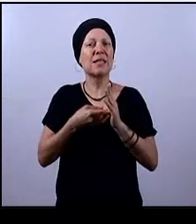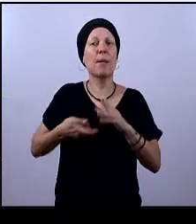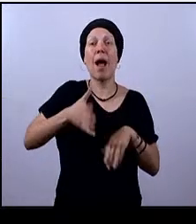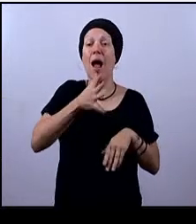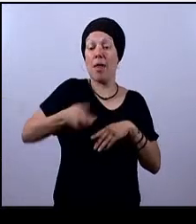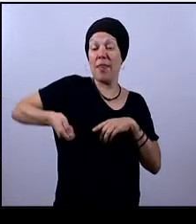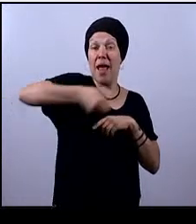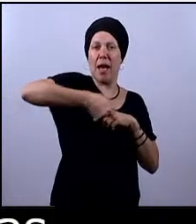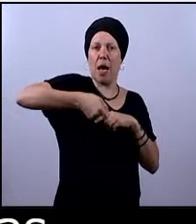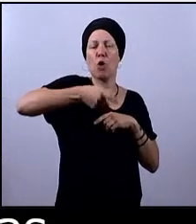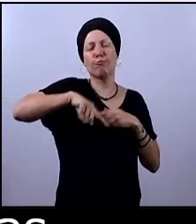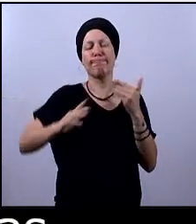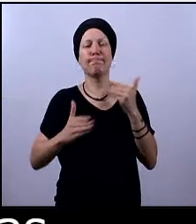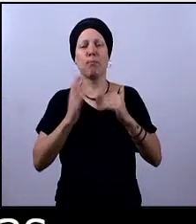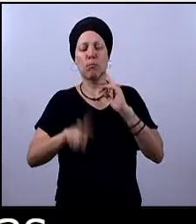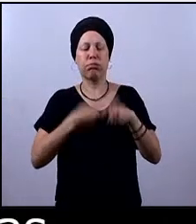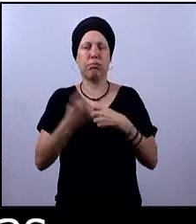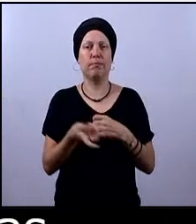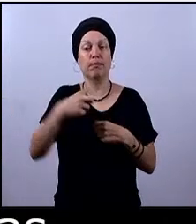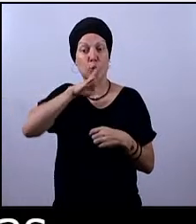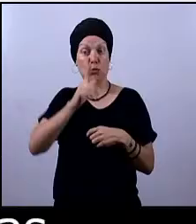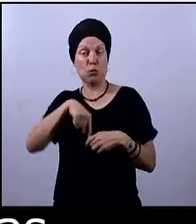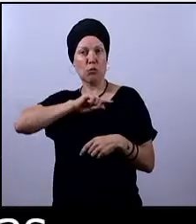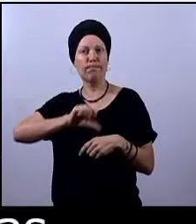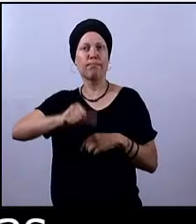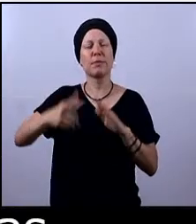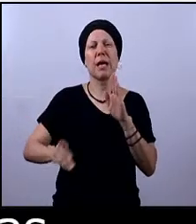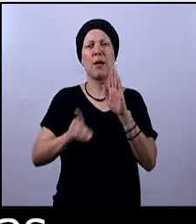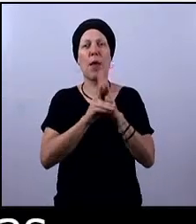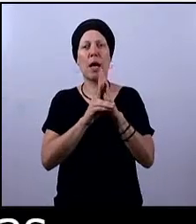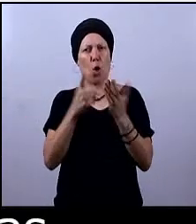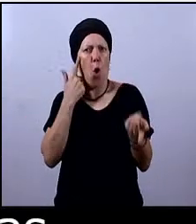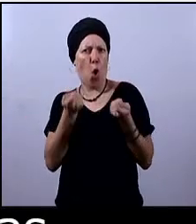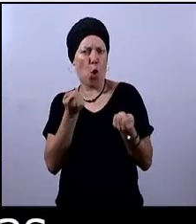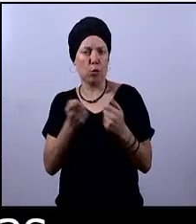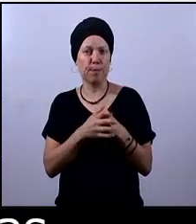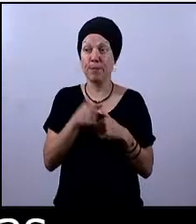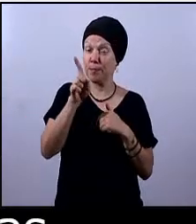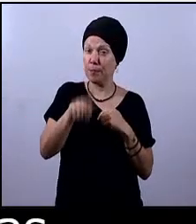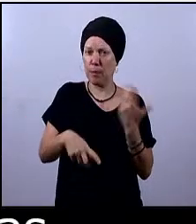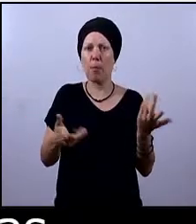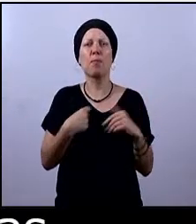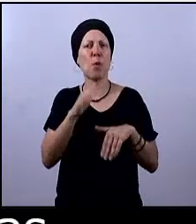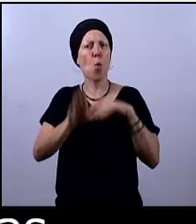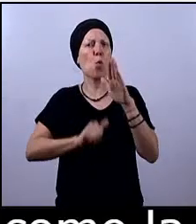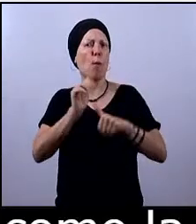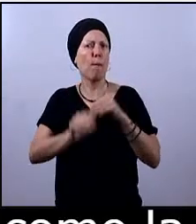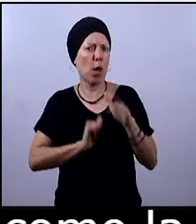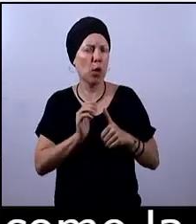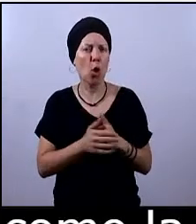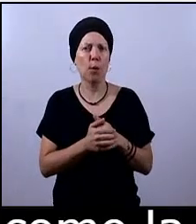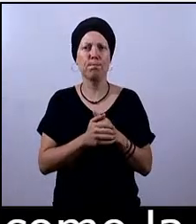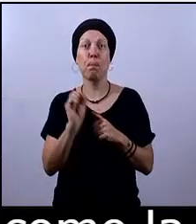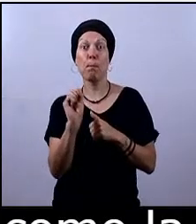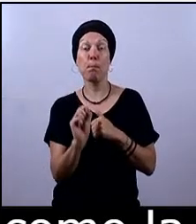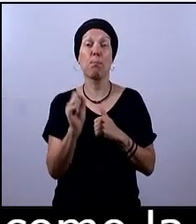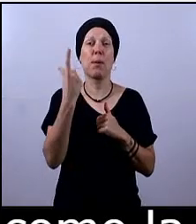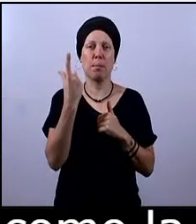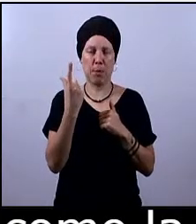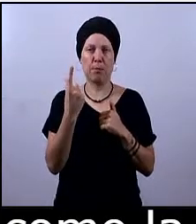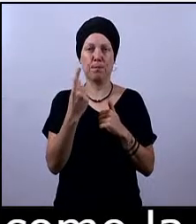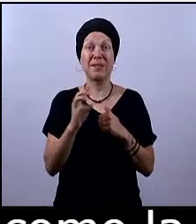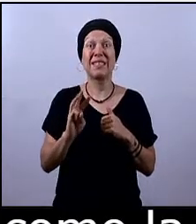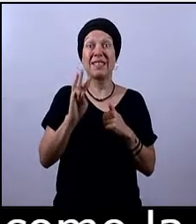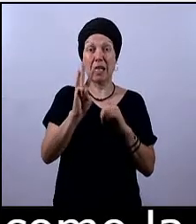riego. Para ello hemos aprobado el decreto que las regula, así como la convocatoria del primero de los